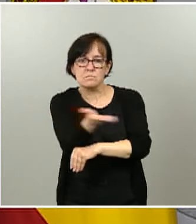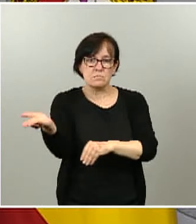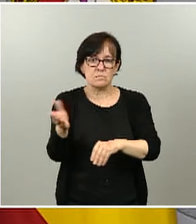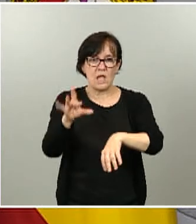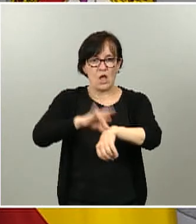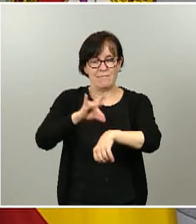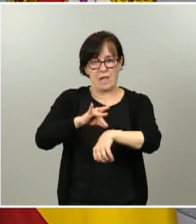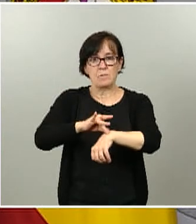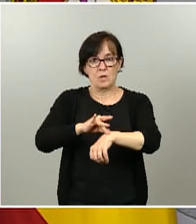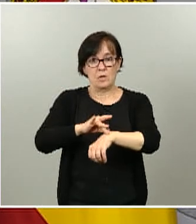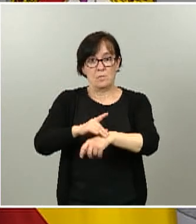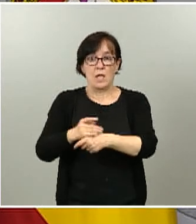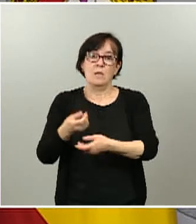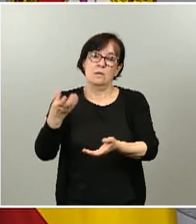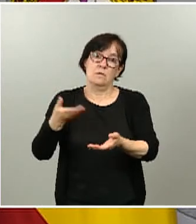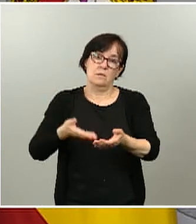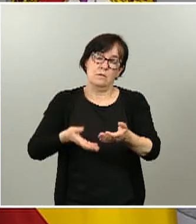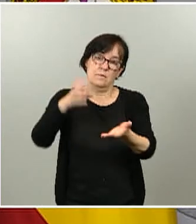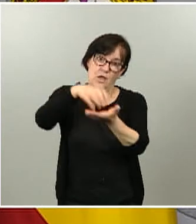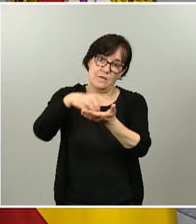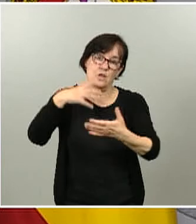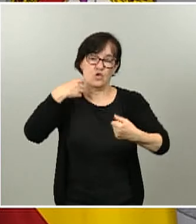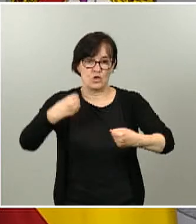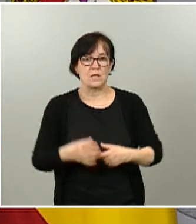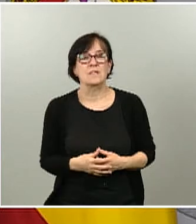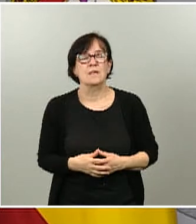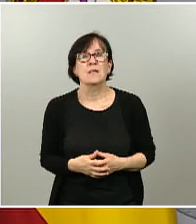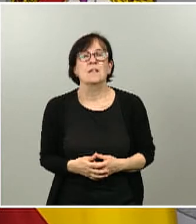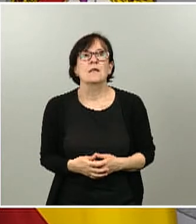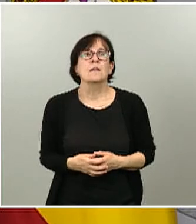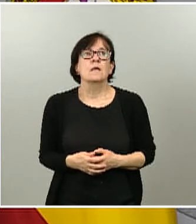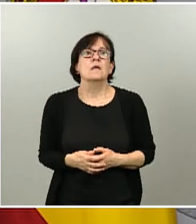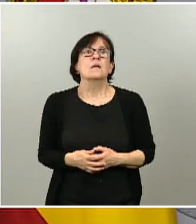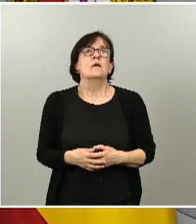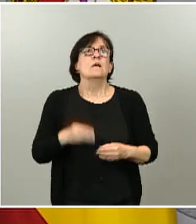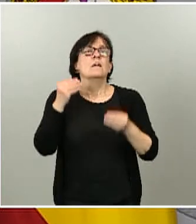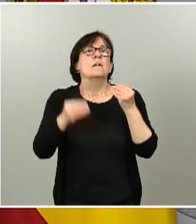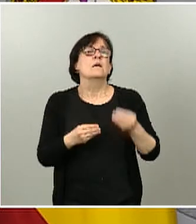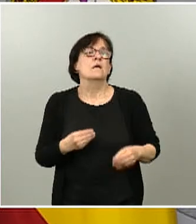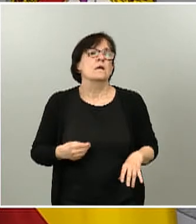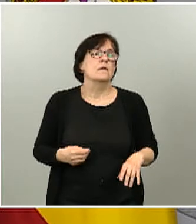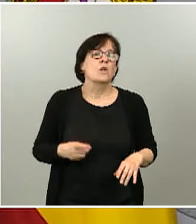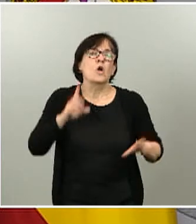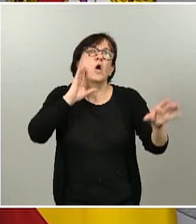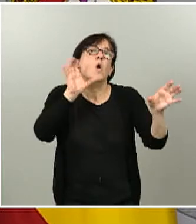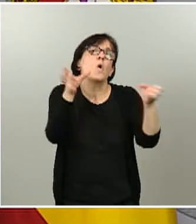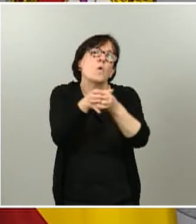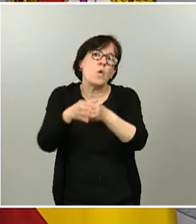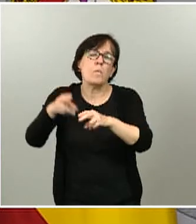los centros sanitarios. El hecho de que haya determinados grupos políticos, determinadas